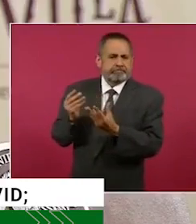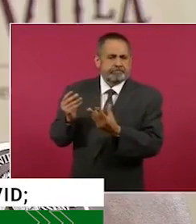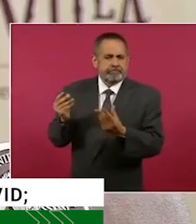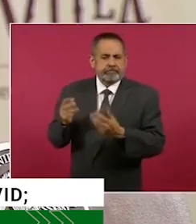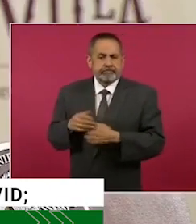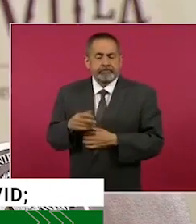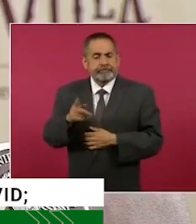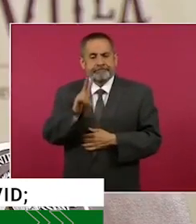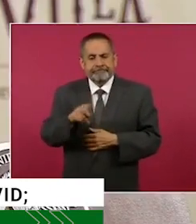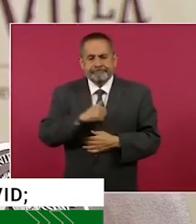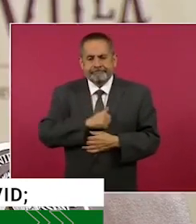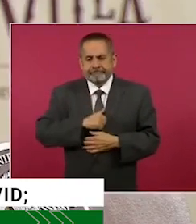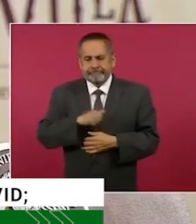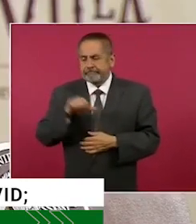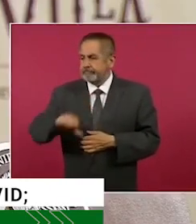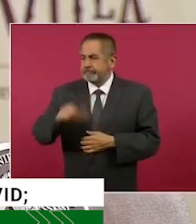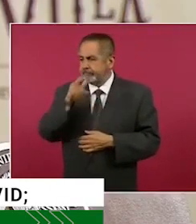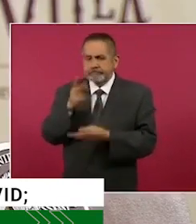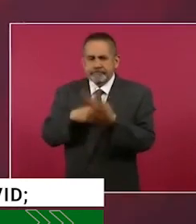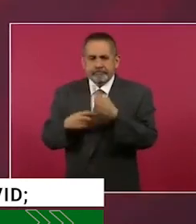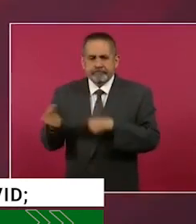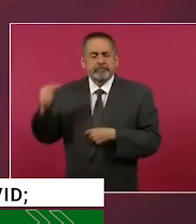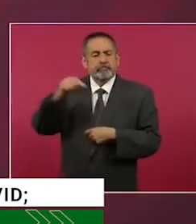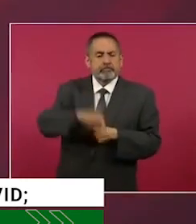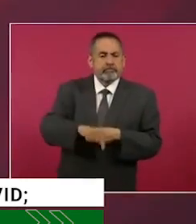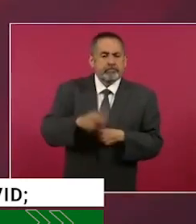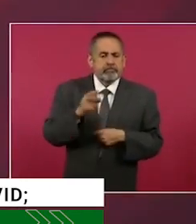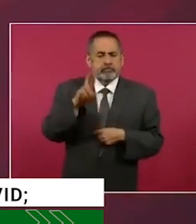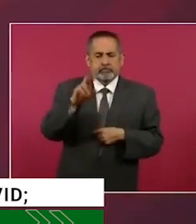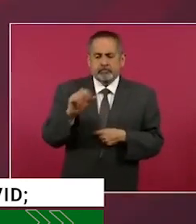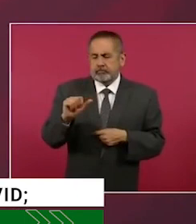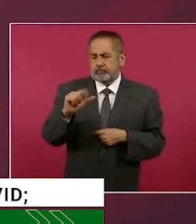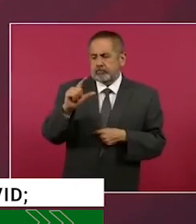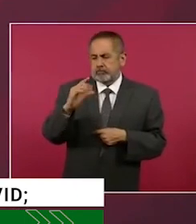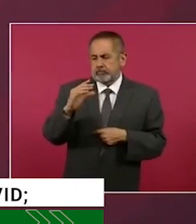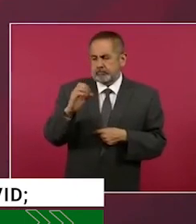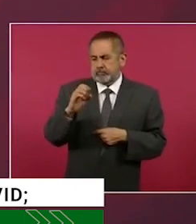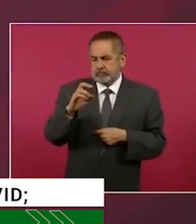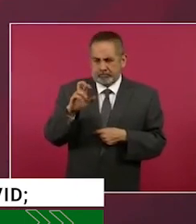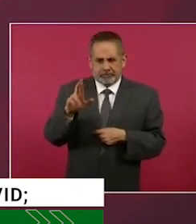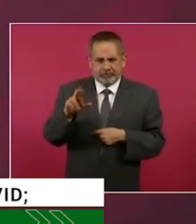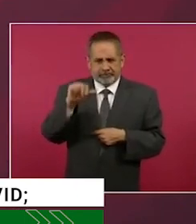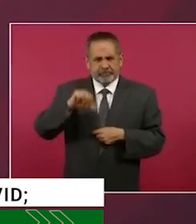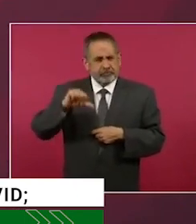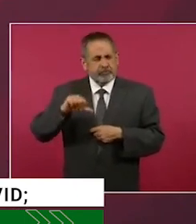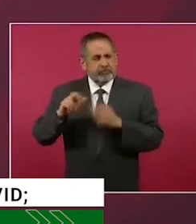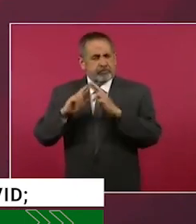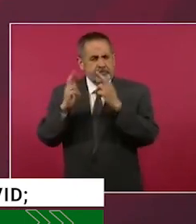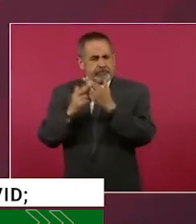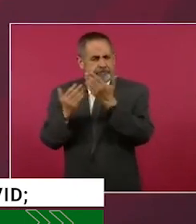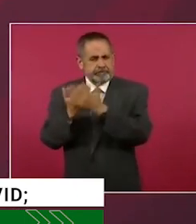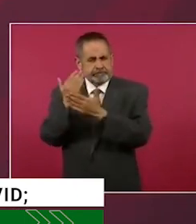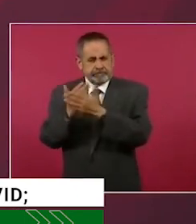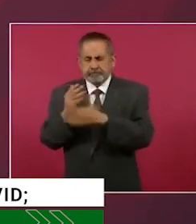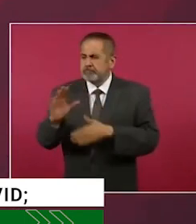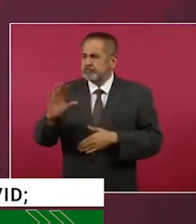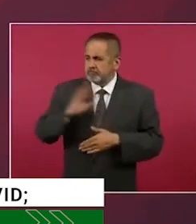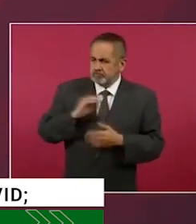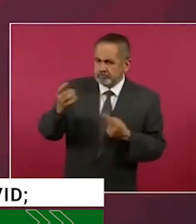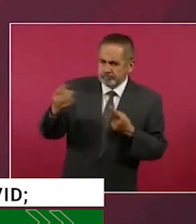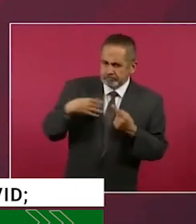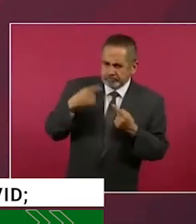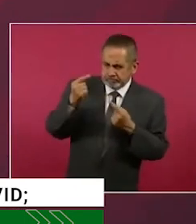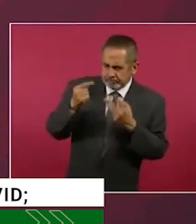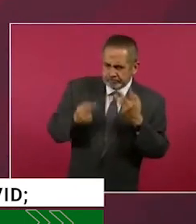Lamentablemente no pudo acompañarnos hoy el doctor Alcocer, aunque en la reunión de esta mañana nos envió el